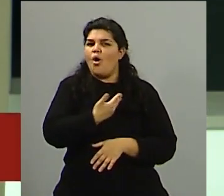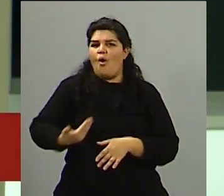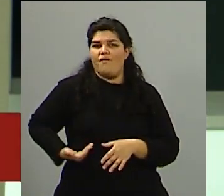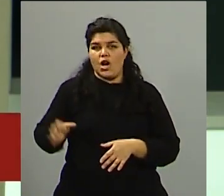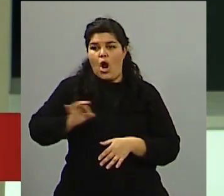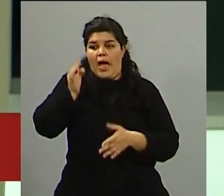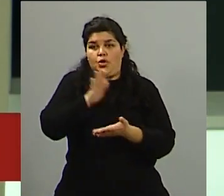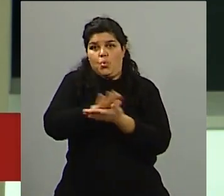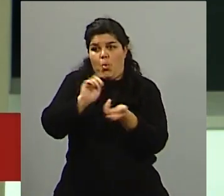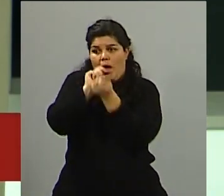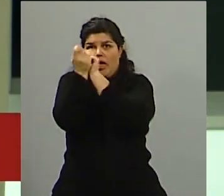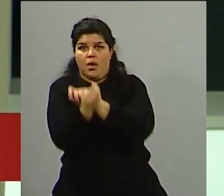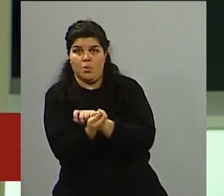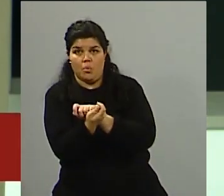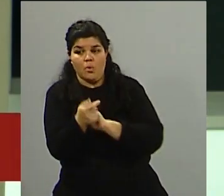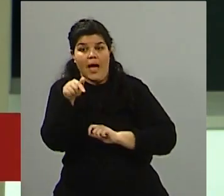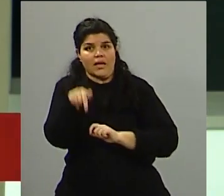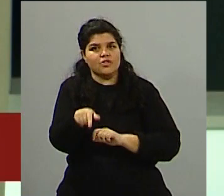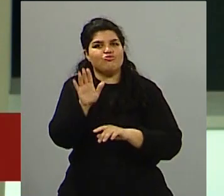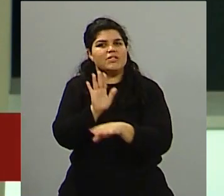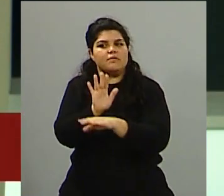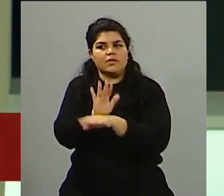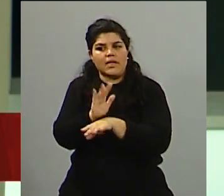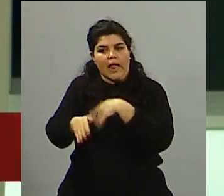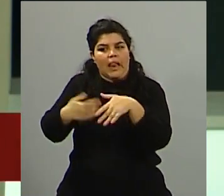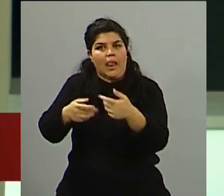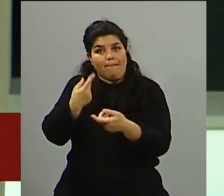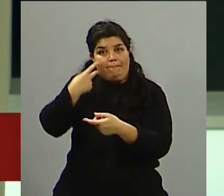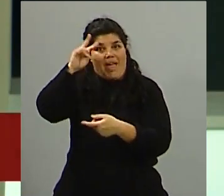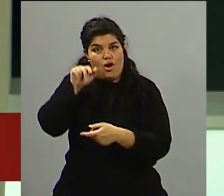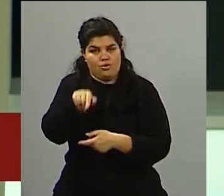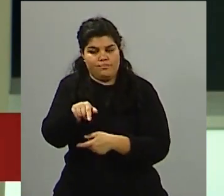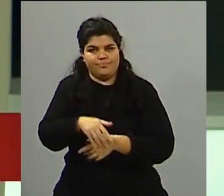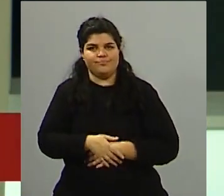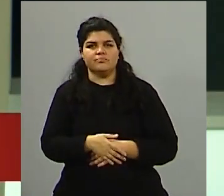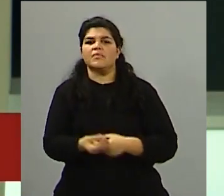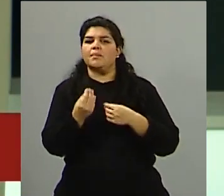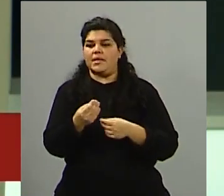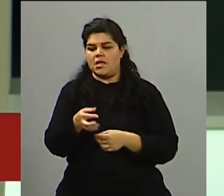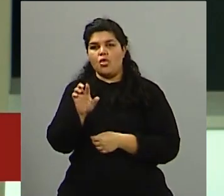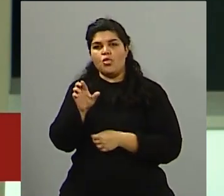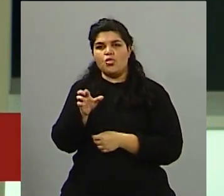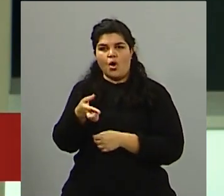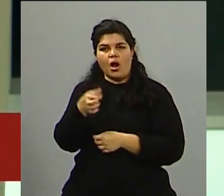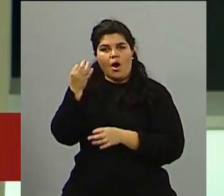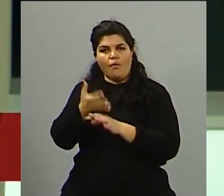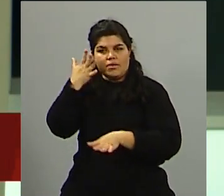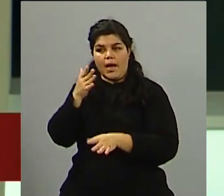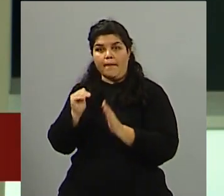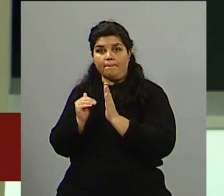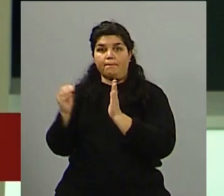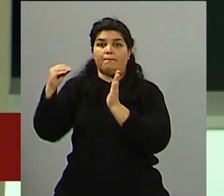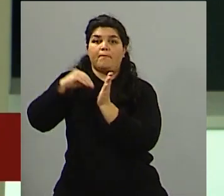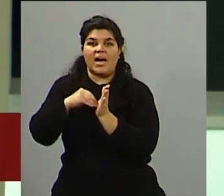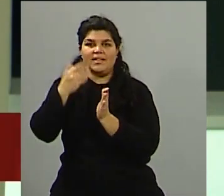aplicar impuestos, que es el impuesto país, como el que le ponen al dólar ahorro, que te dicen, che, es el dólar oficial más del 30 y pico %. Bueno, misma metodología